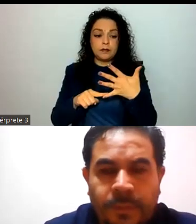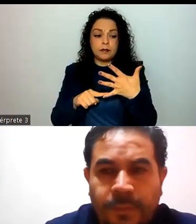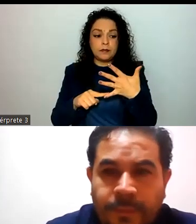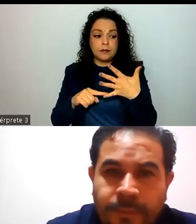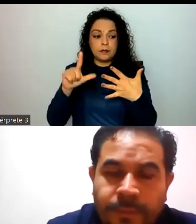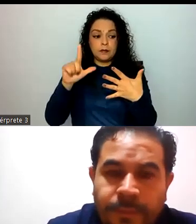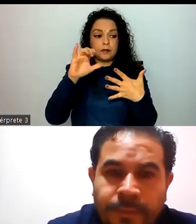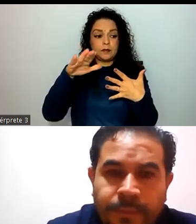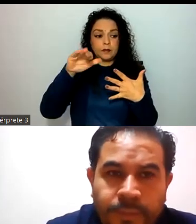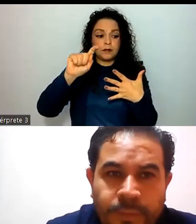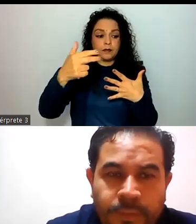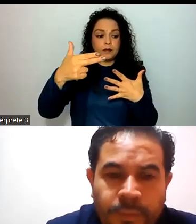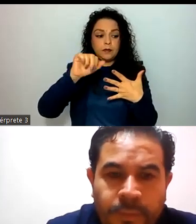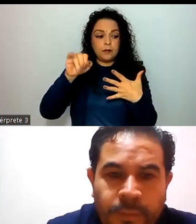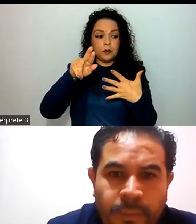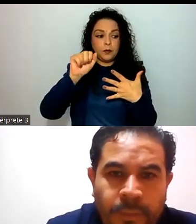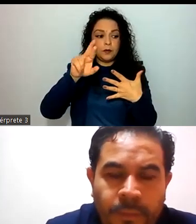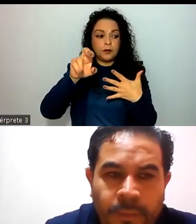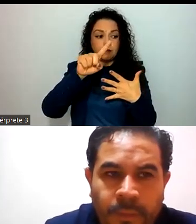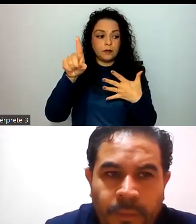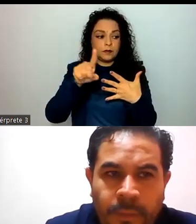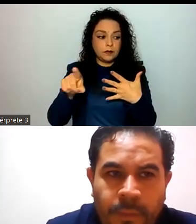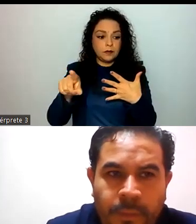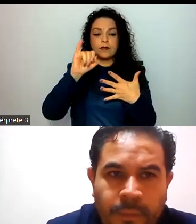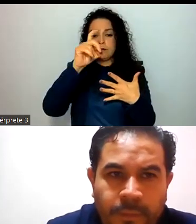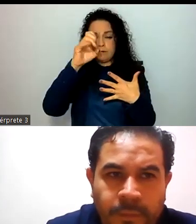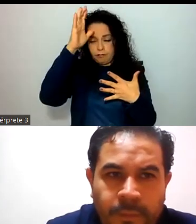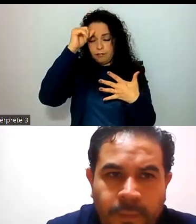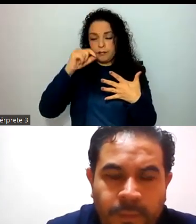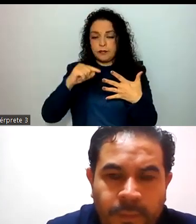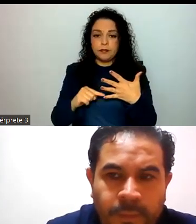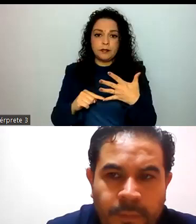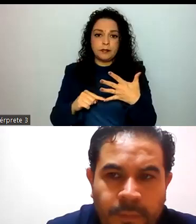Licenciada Marta Juárez Pérez. Marta Juárez, a favor.